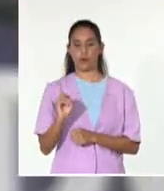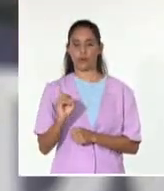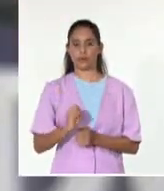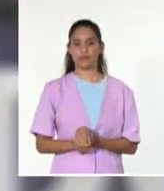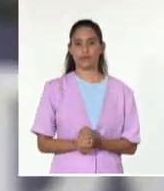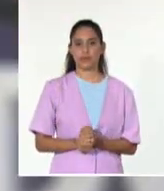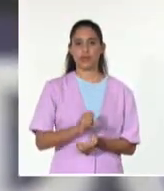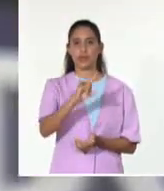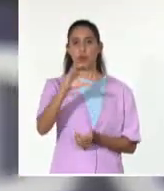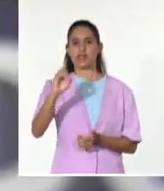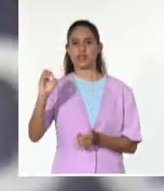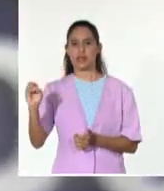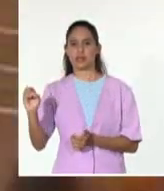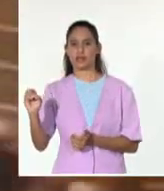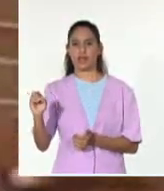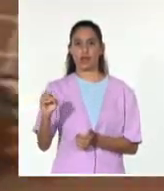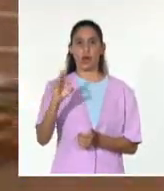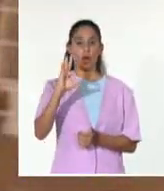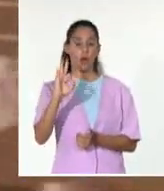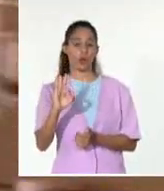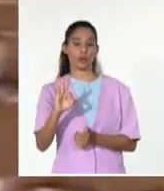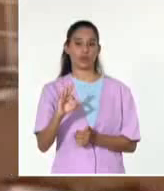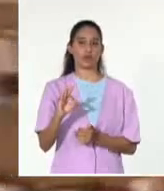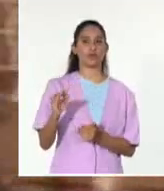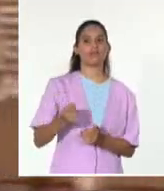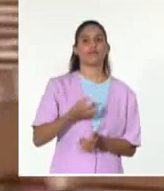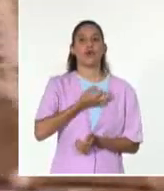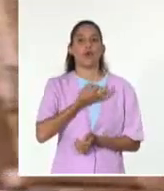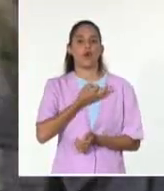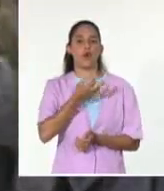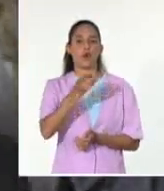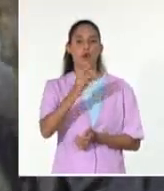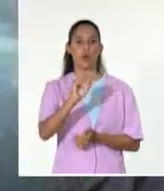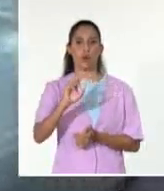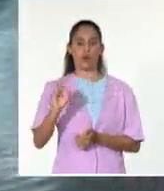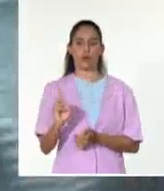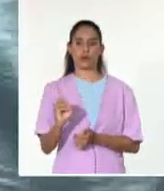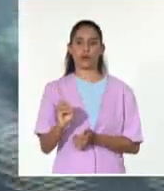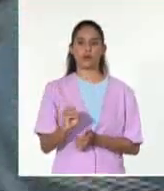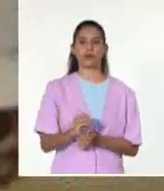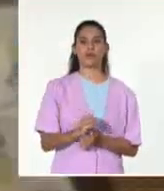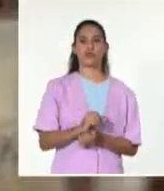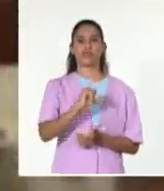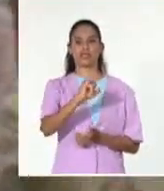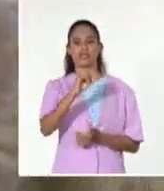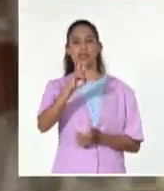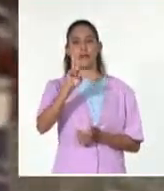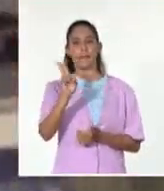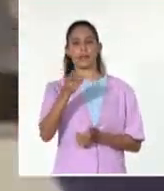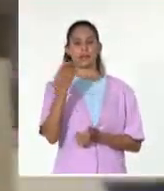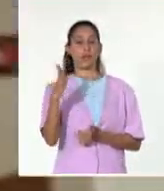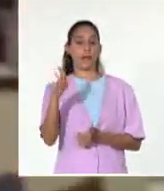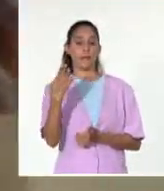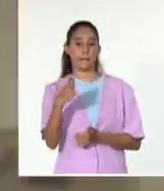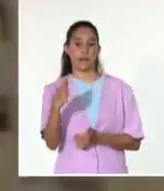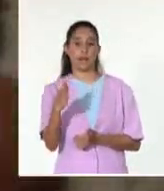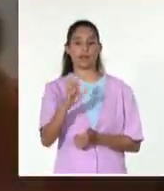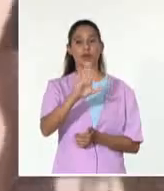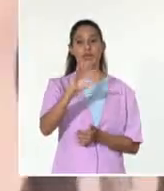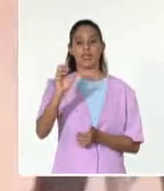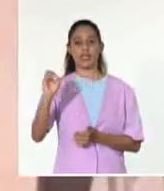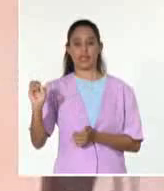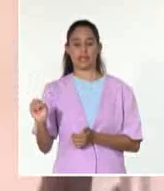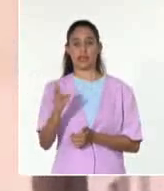908 medallas de oro, 621 de plata y 597 de bronce ostentan las vitrinas del deporte